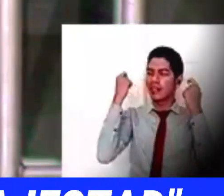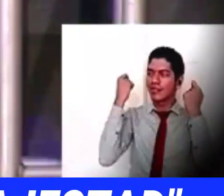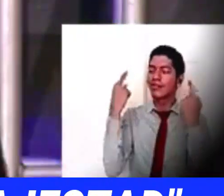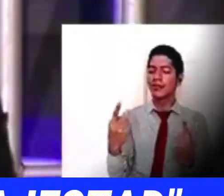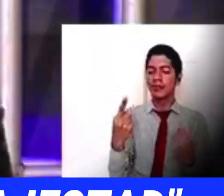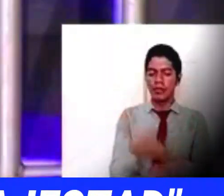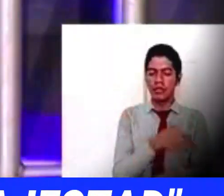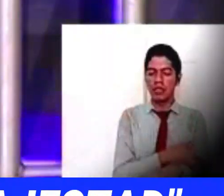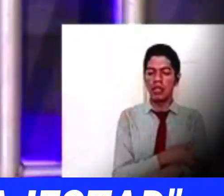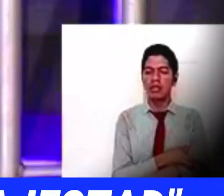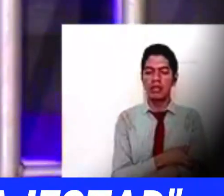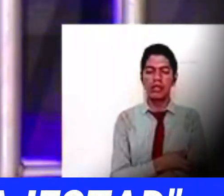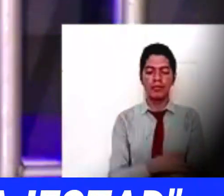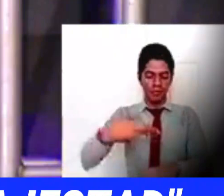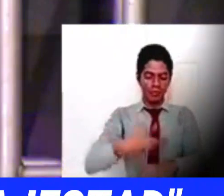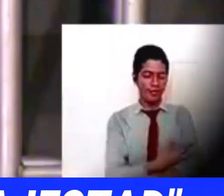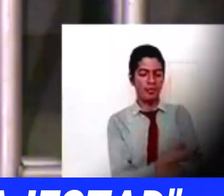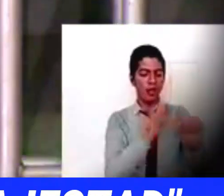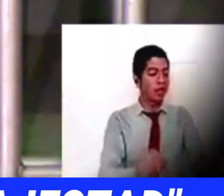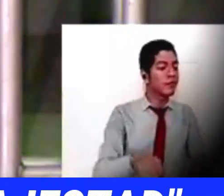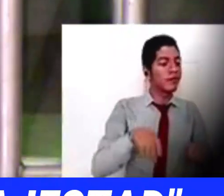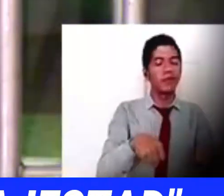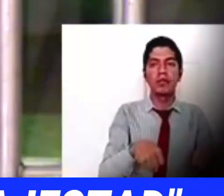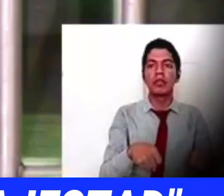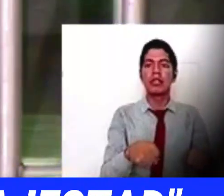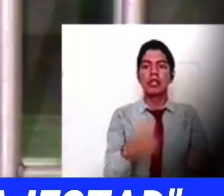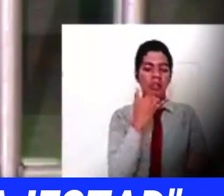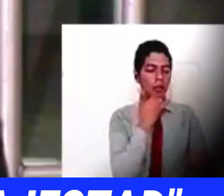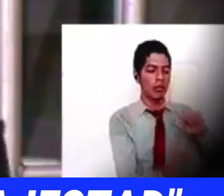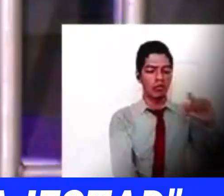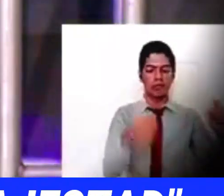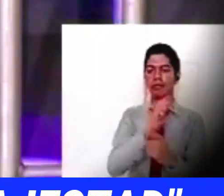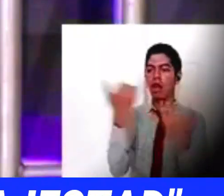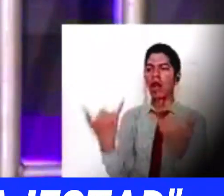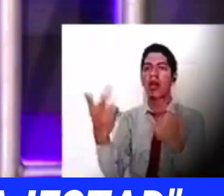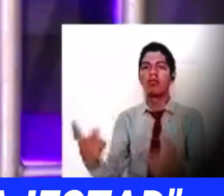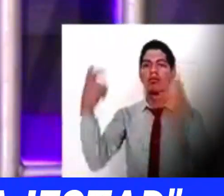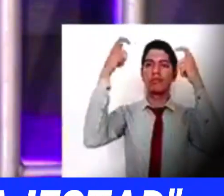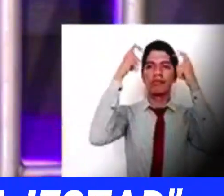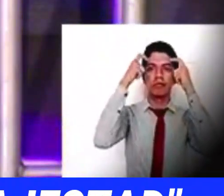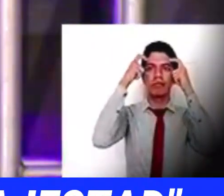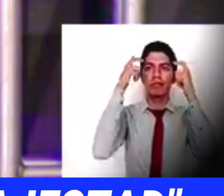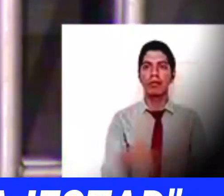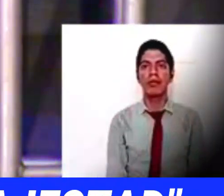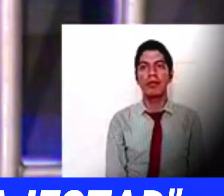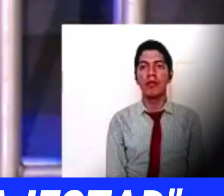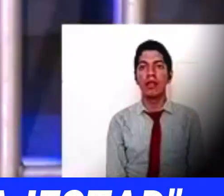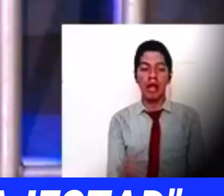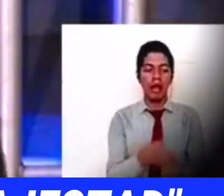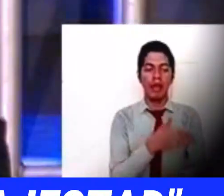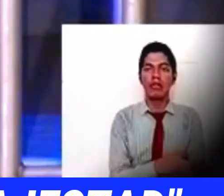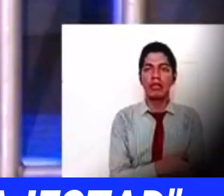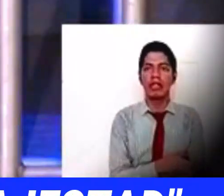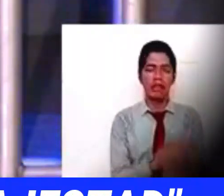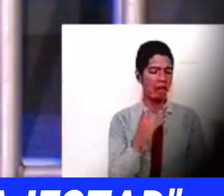rey en Israel. El hombre de los privilegios, el hombre que vive en palacio, Ya no vive allá en la casita